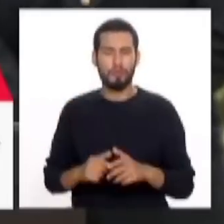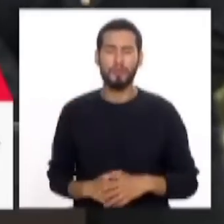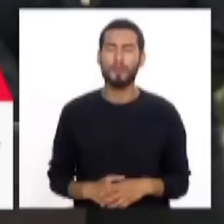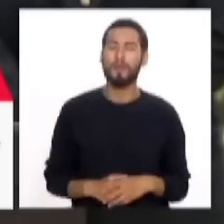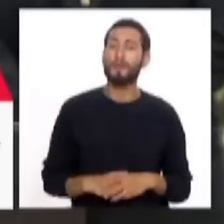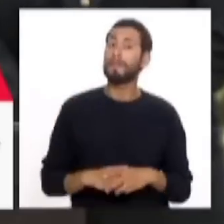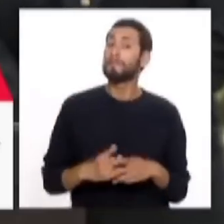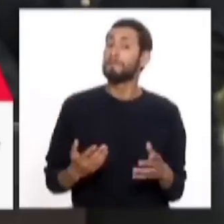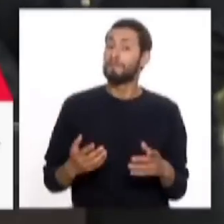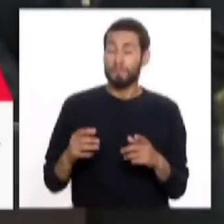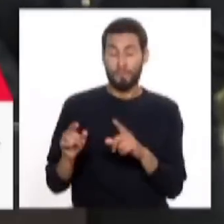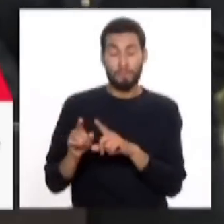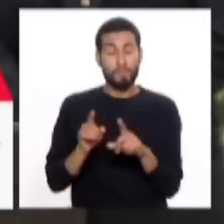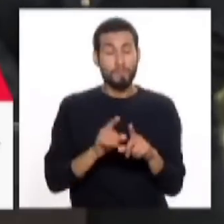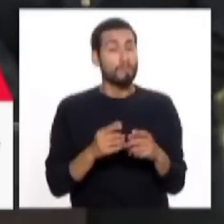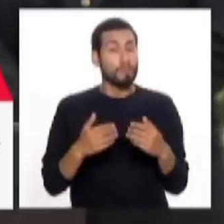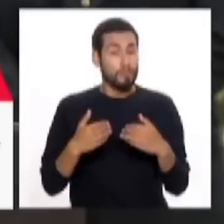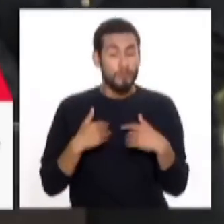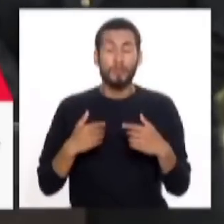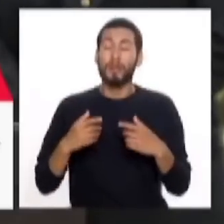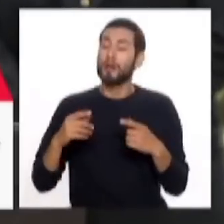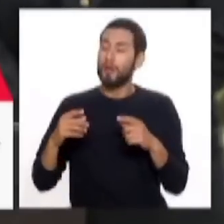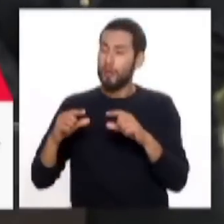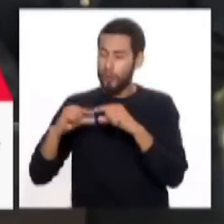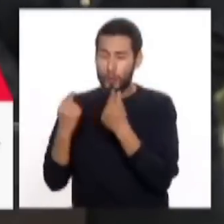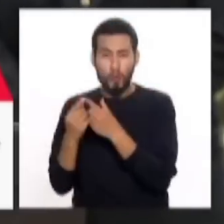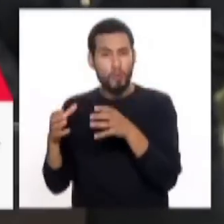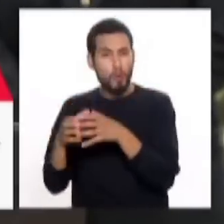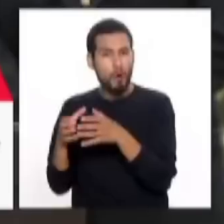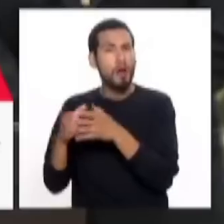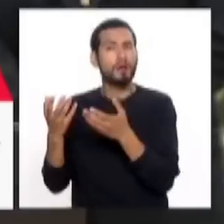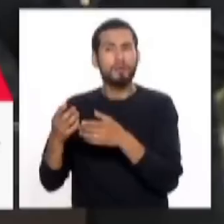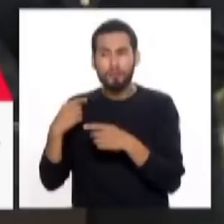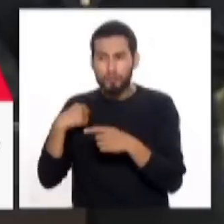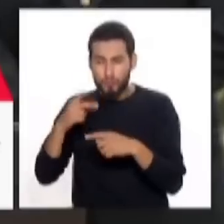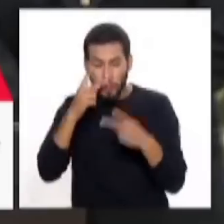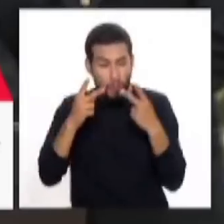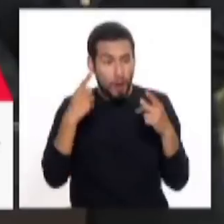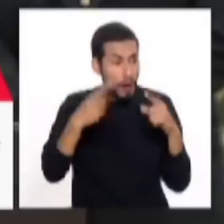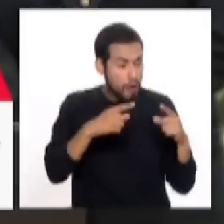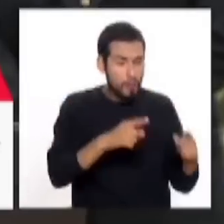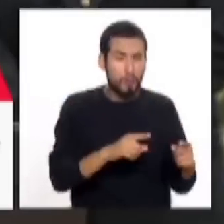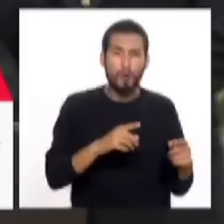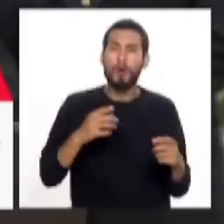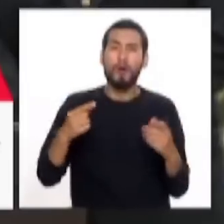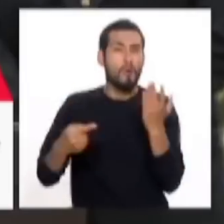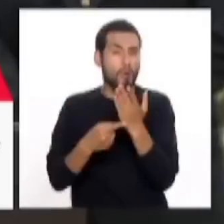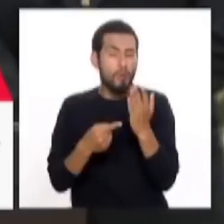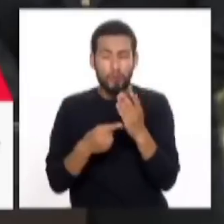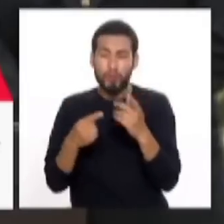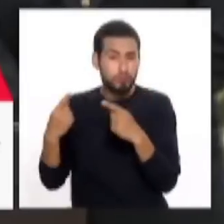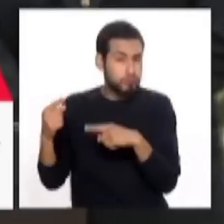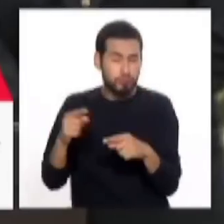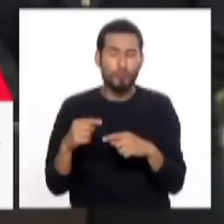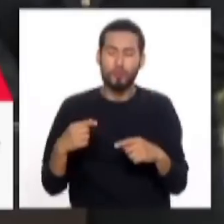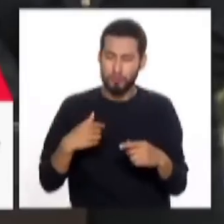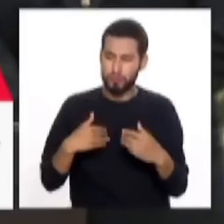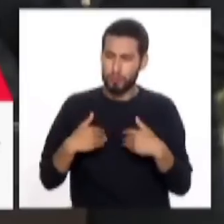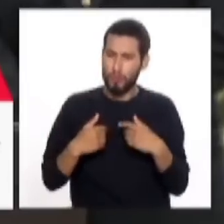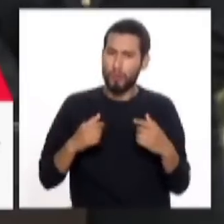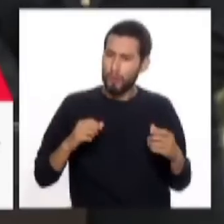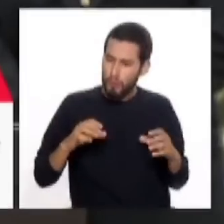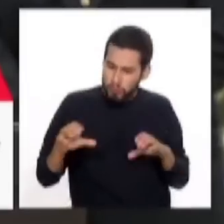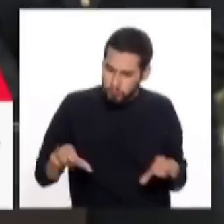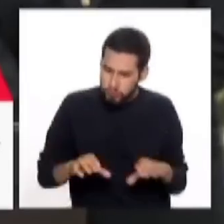además con la activación de un grupo de respuesta ante incidentes informáticos que se encargará de realizar